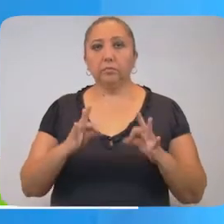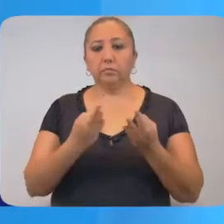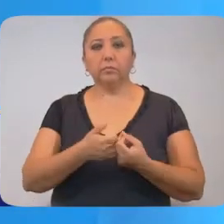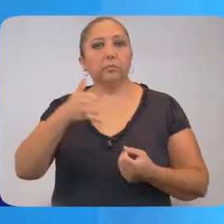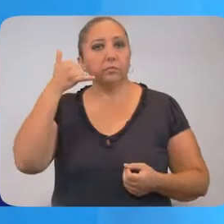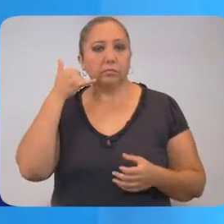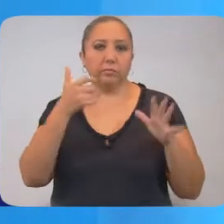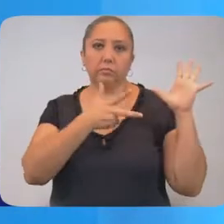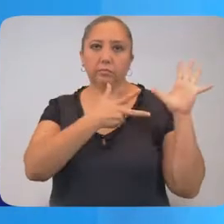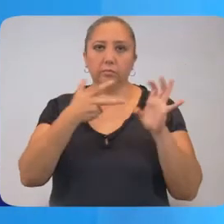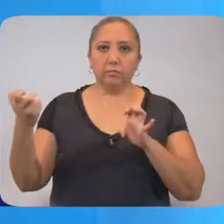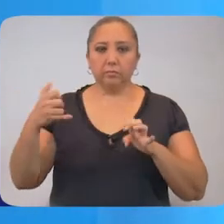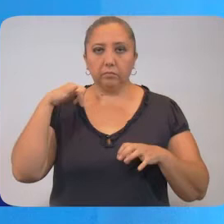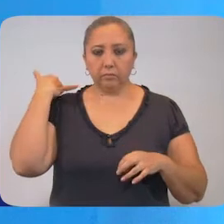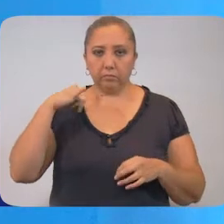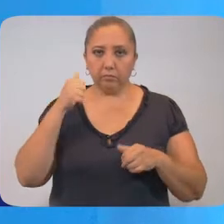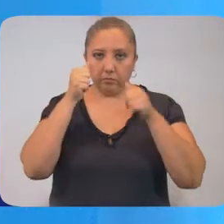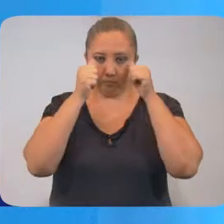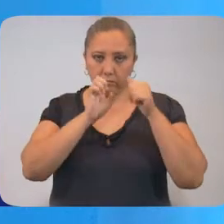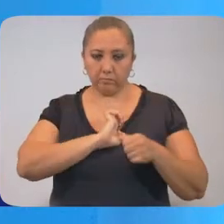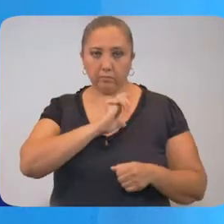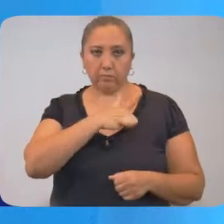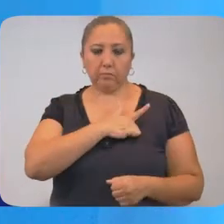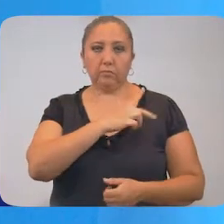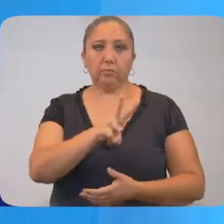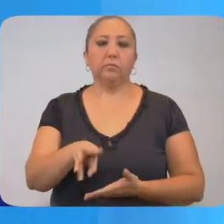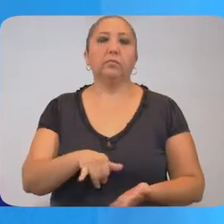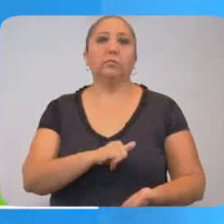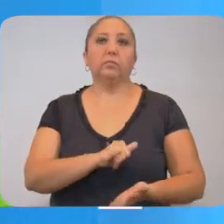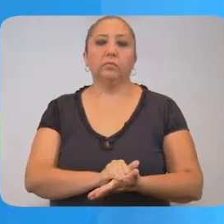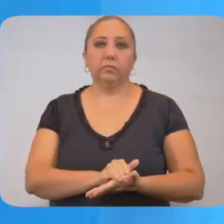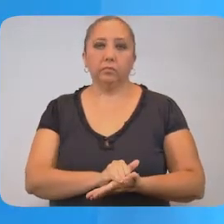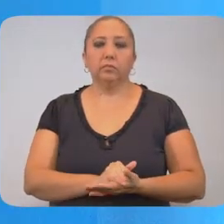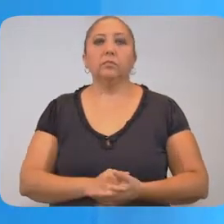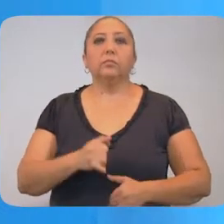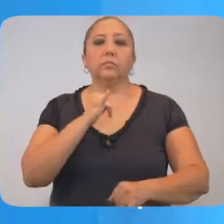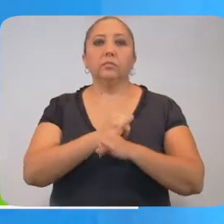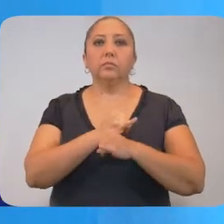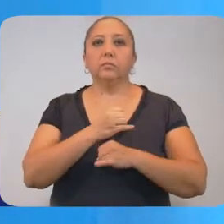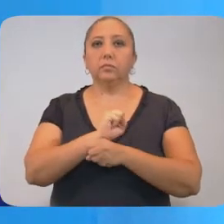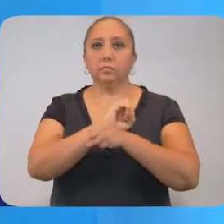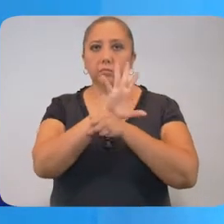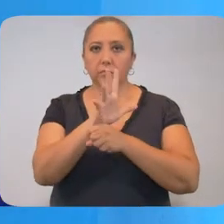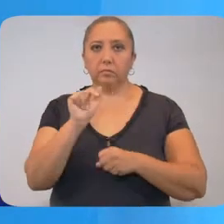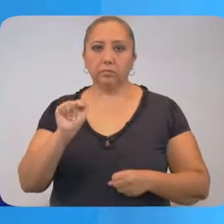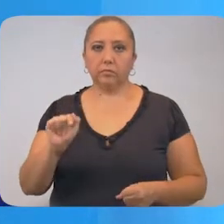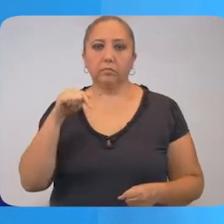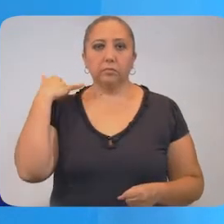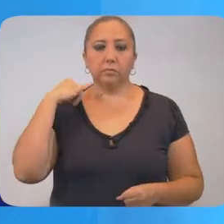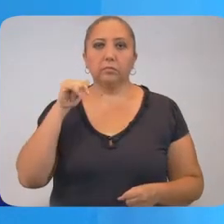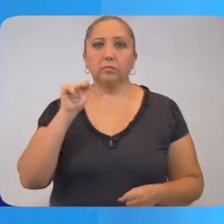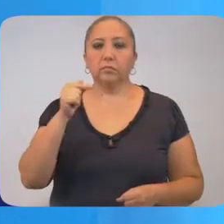línea telefónica 800 Yucatán atiende en español y en maya. La página de internet